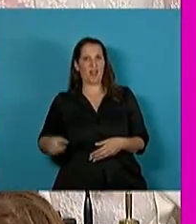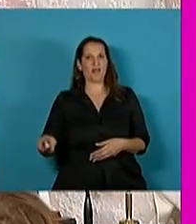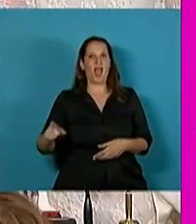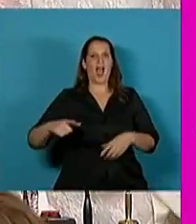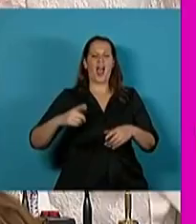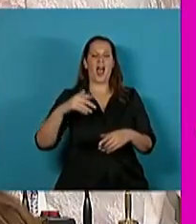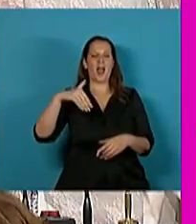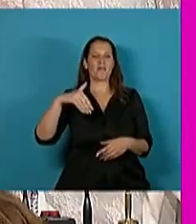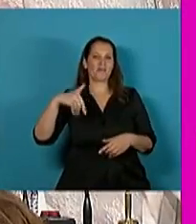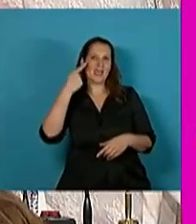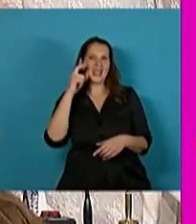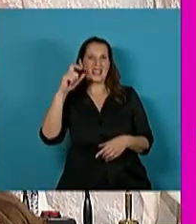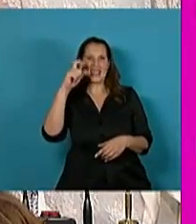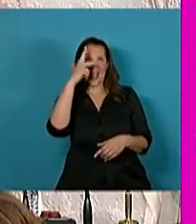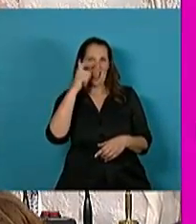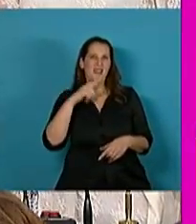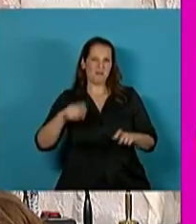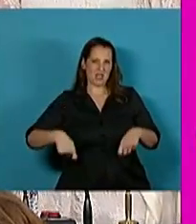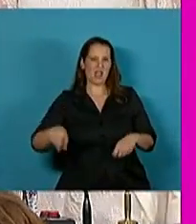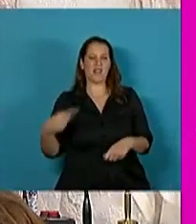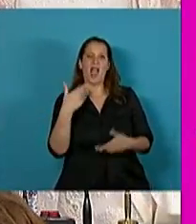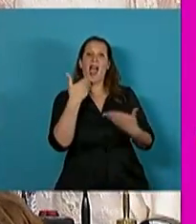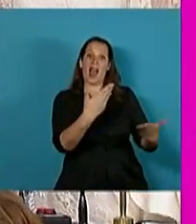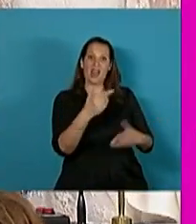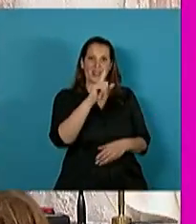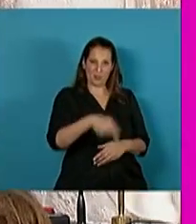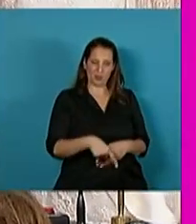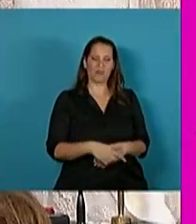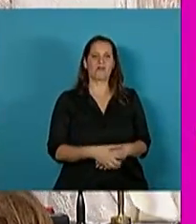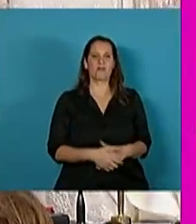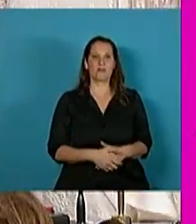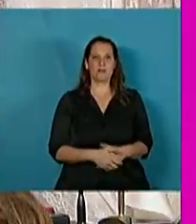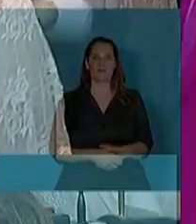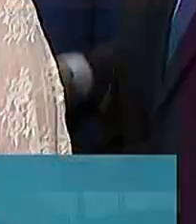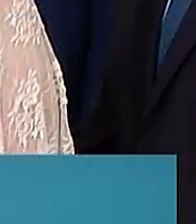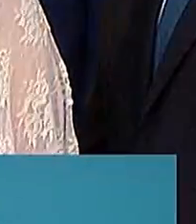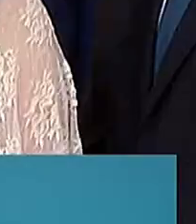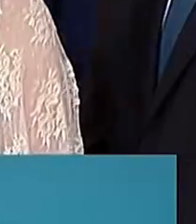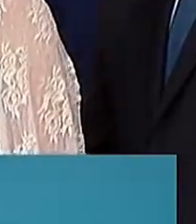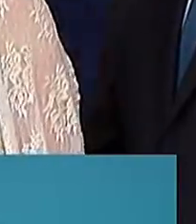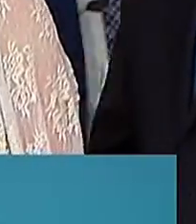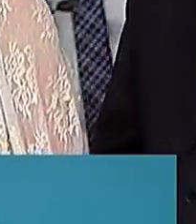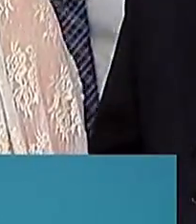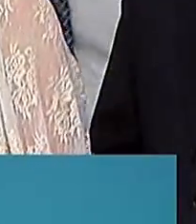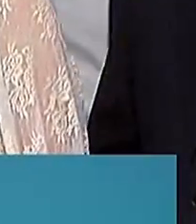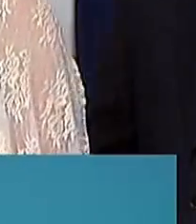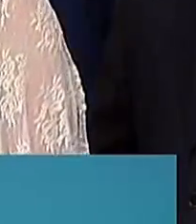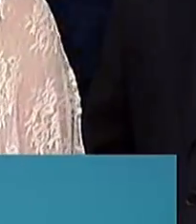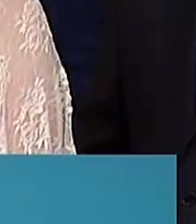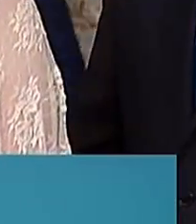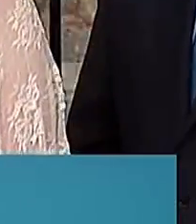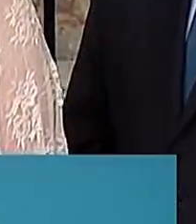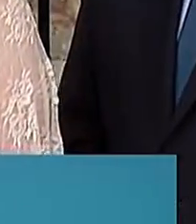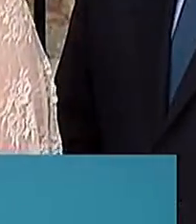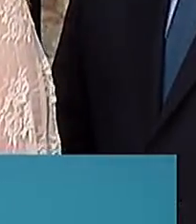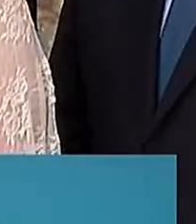como que en y, tradición. Y como símbolo del jefe de familia. Oh. Ya estamos en el 2020, hemos avanzado muchas cosas. Démosle una constitución deberían, en la mano y no un bastón para que me pegue